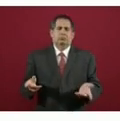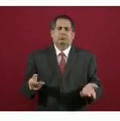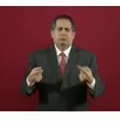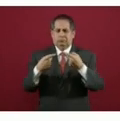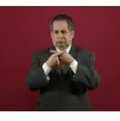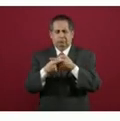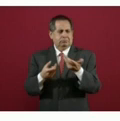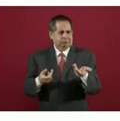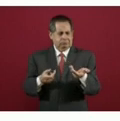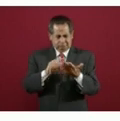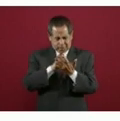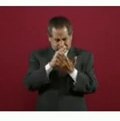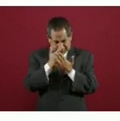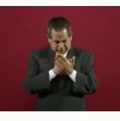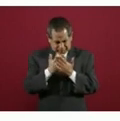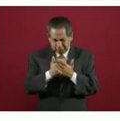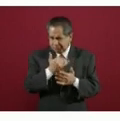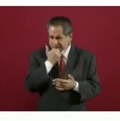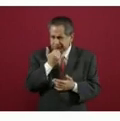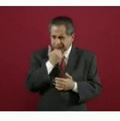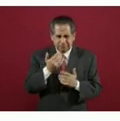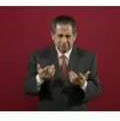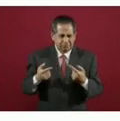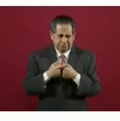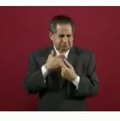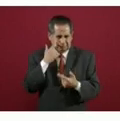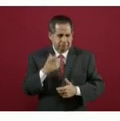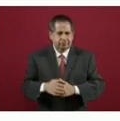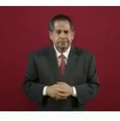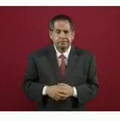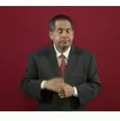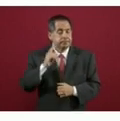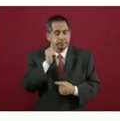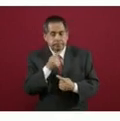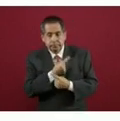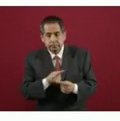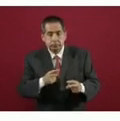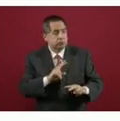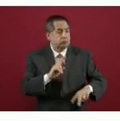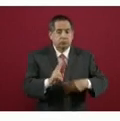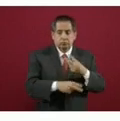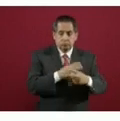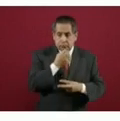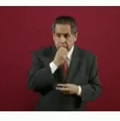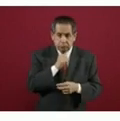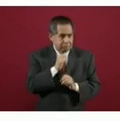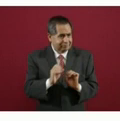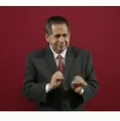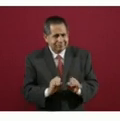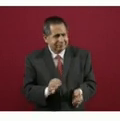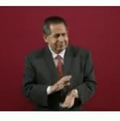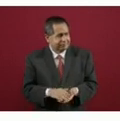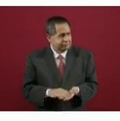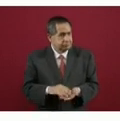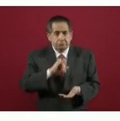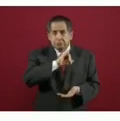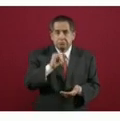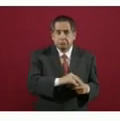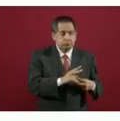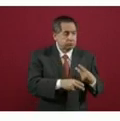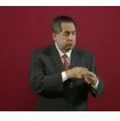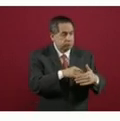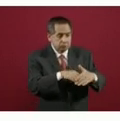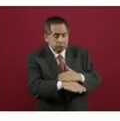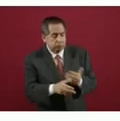inconsistencia eh con ilógica niñas y niños que no asisten eh a la estancia que nunca asistieron